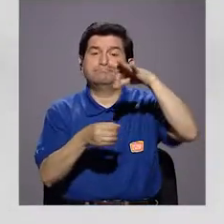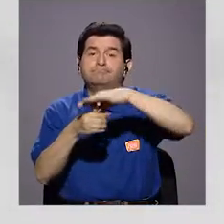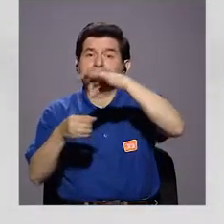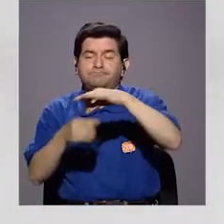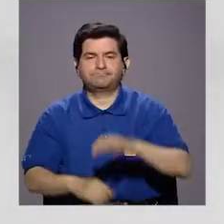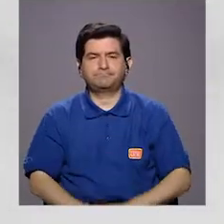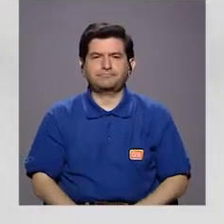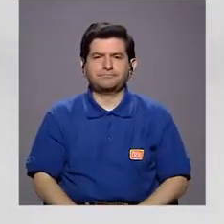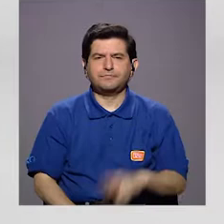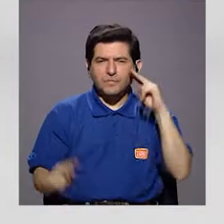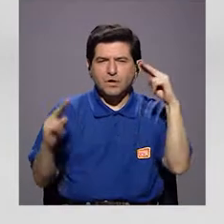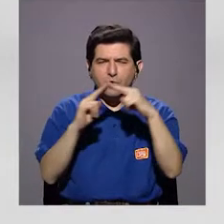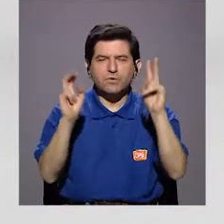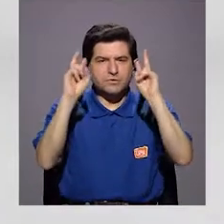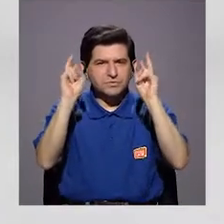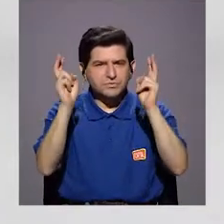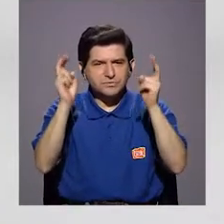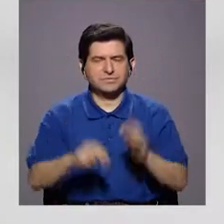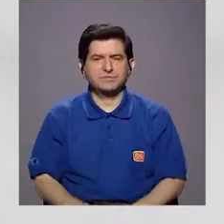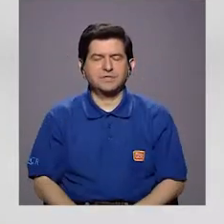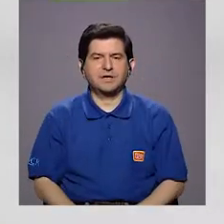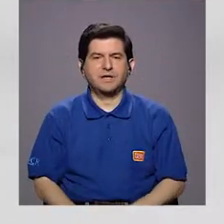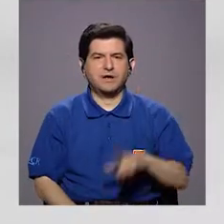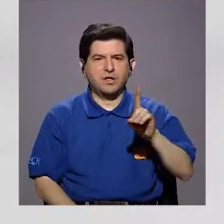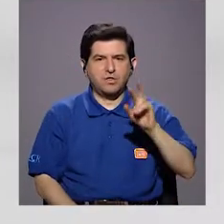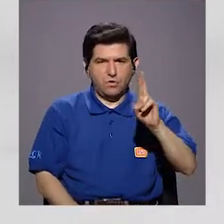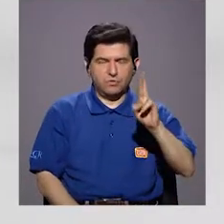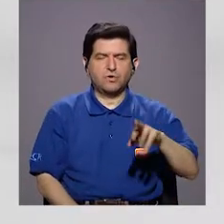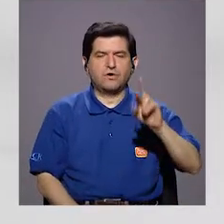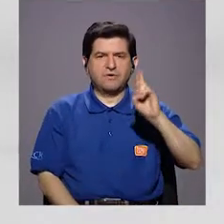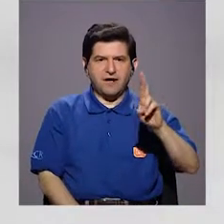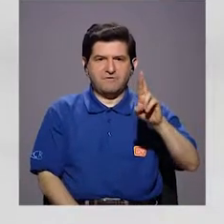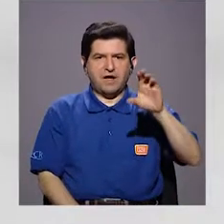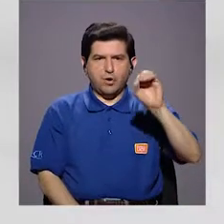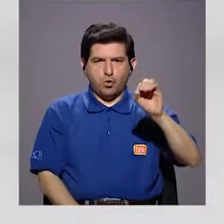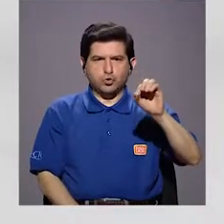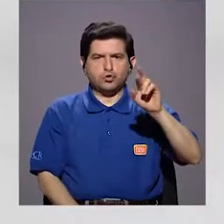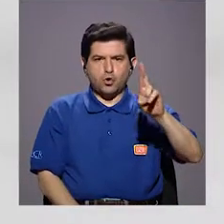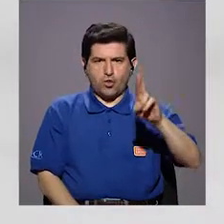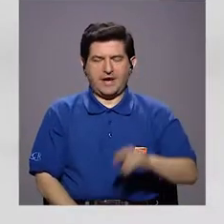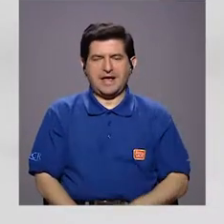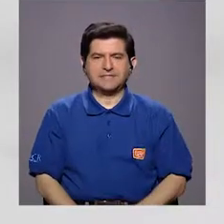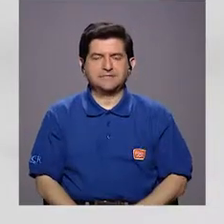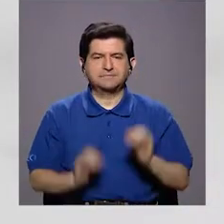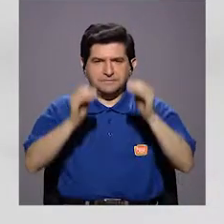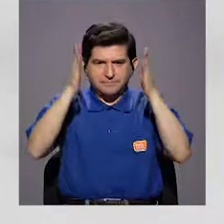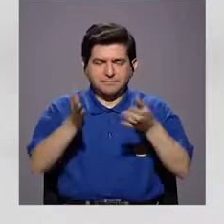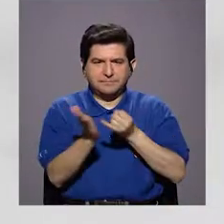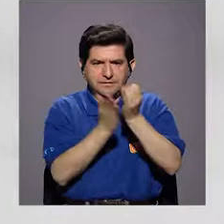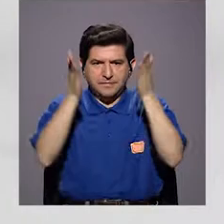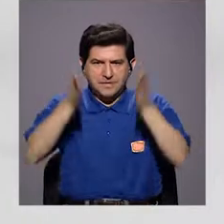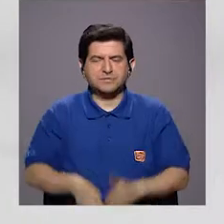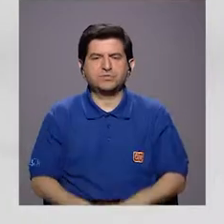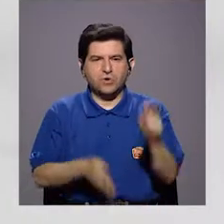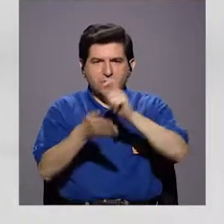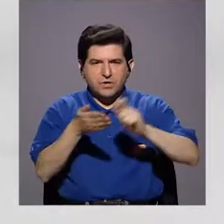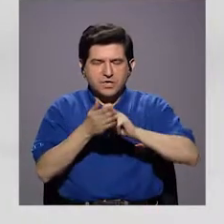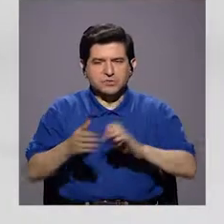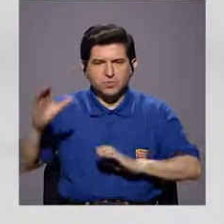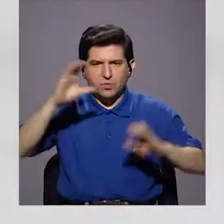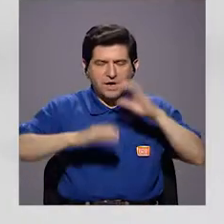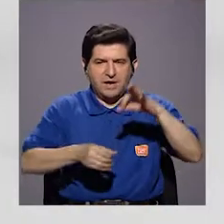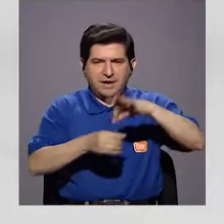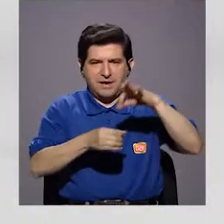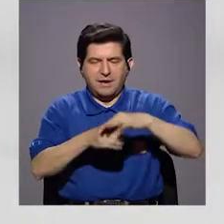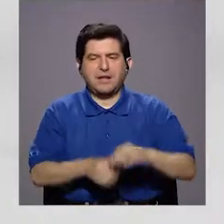agricultura conozca más sobre este tema con el doctor rafael orozco rodríguez profesor e investigador de la escuela de